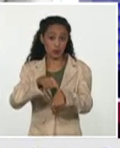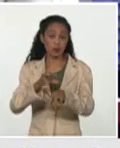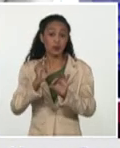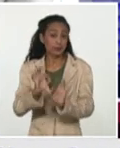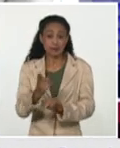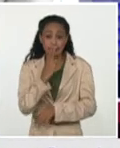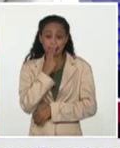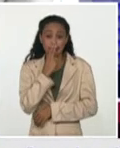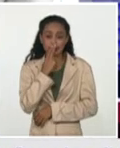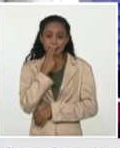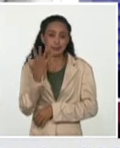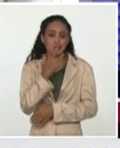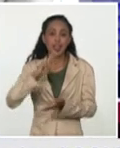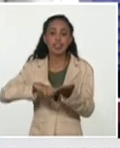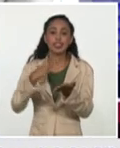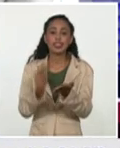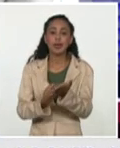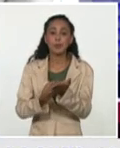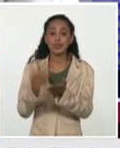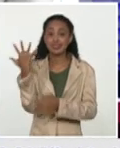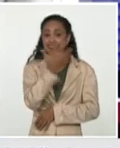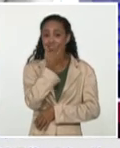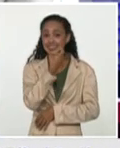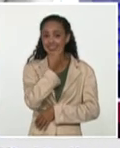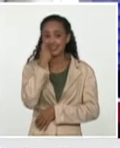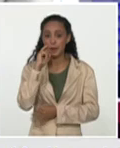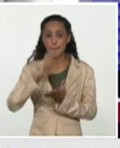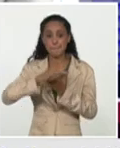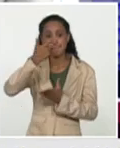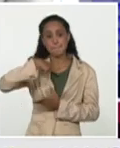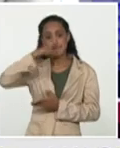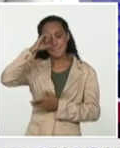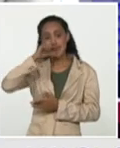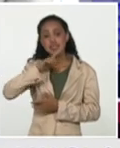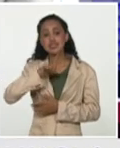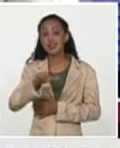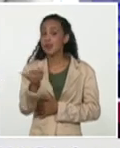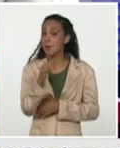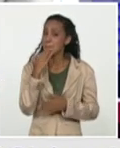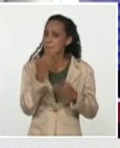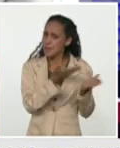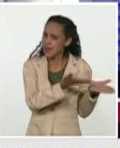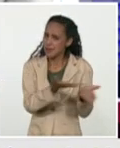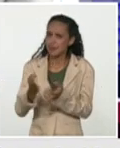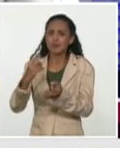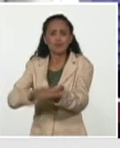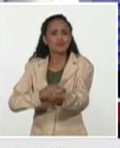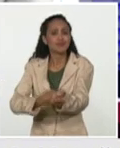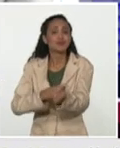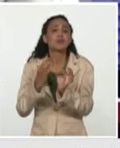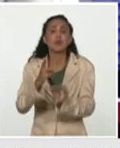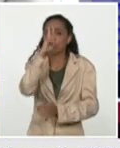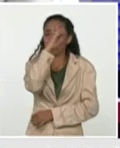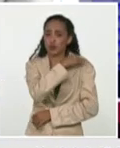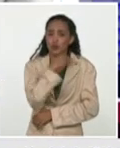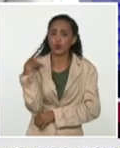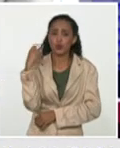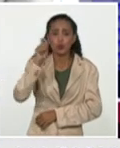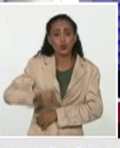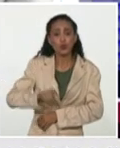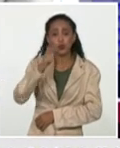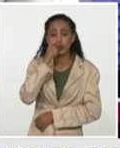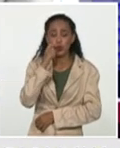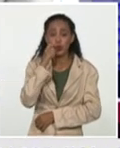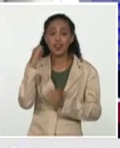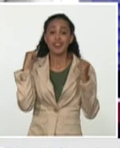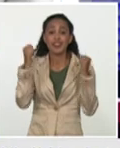tempranito la intérprete de lengua de señas, Maciel Suárez, y damos la bienvenida, como cada mañana, al doctor Francisco Durán García, director